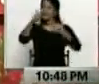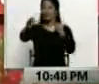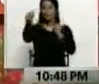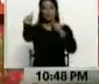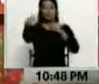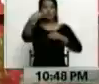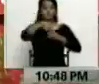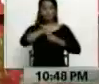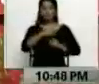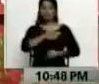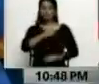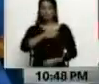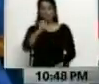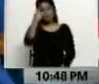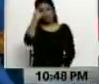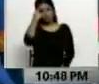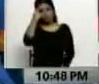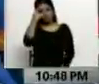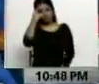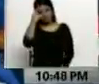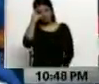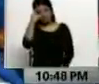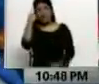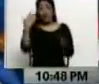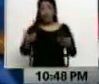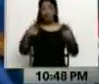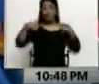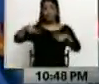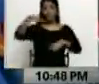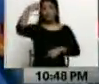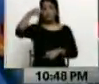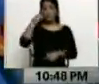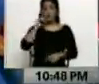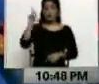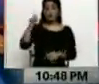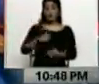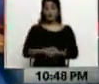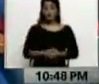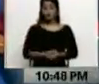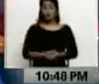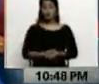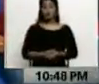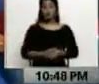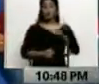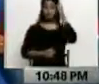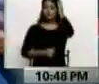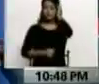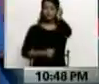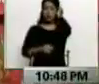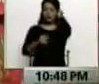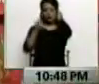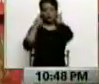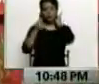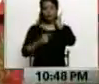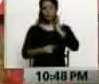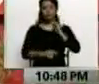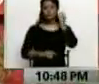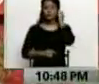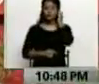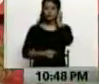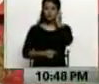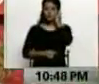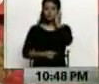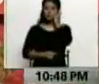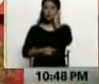a recordar vamos a ver este video roberlo yo le voy a decir algo